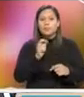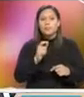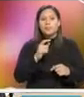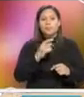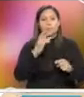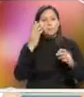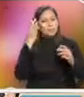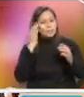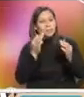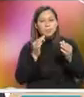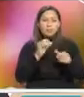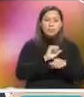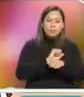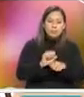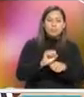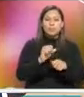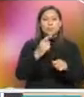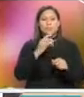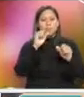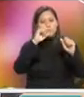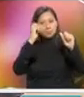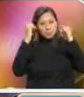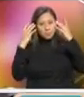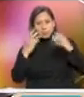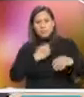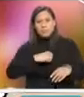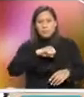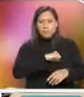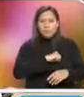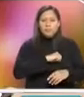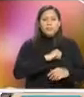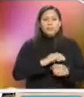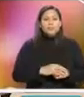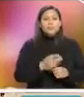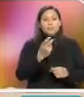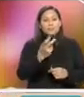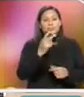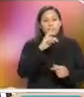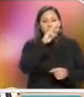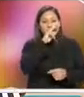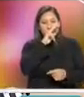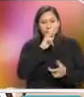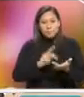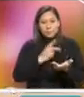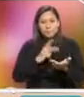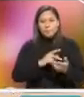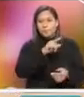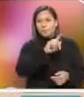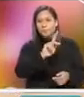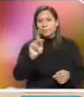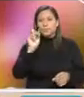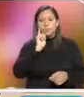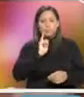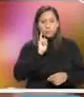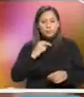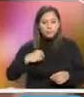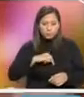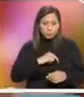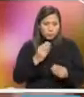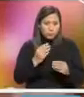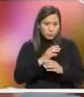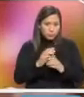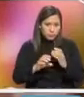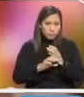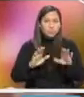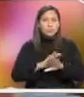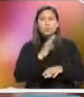mantenerlo sedoso, brilloso, nutrido el cabello, que yo creo que es la preocupación constante de toda mujer, ya que estamos expuestas a muchas cosas,